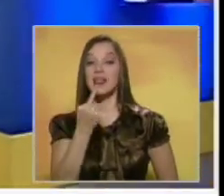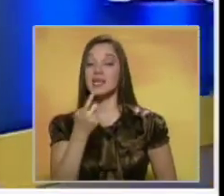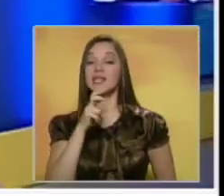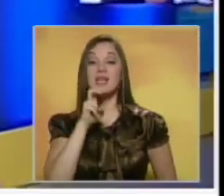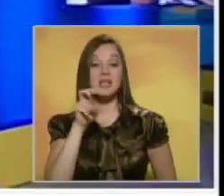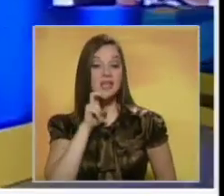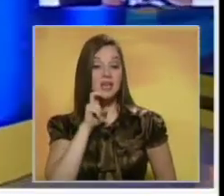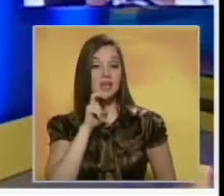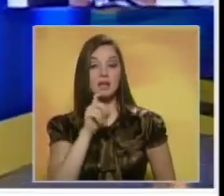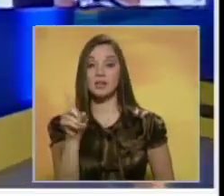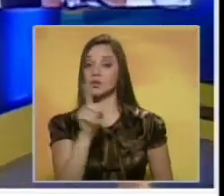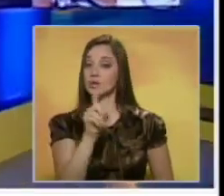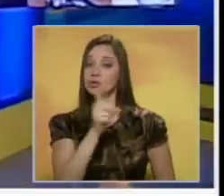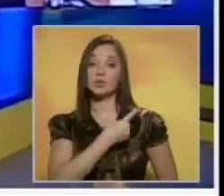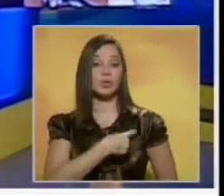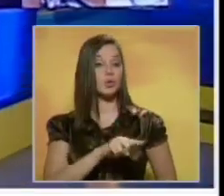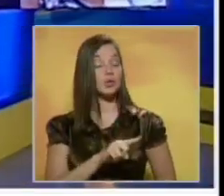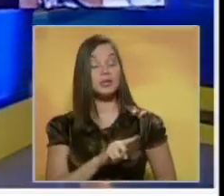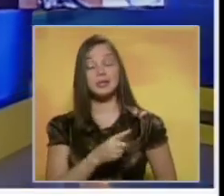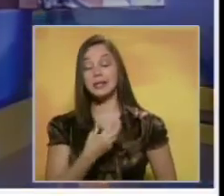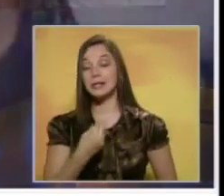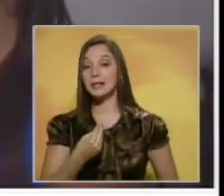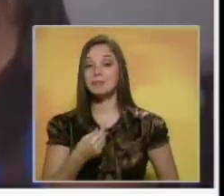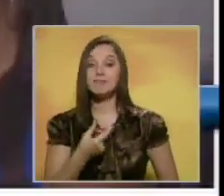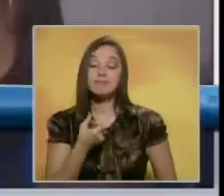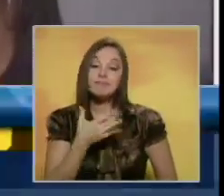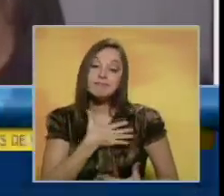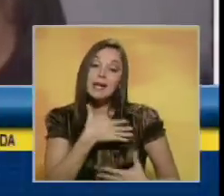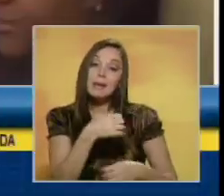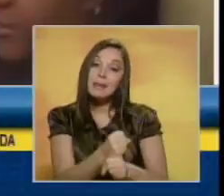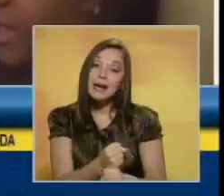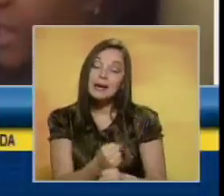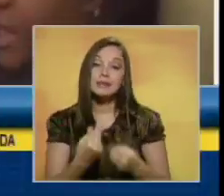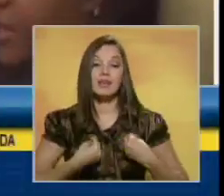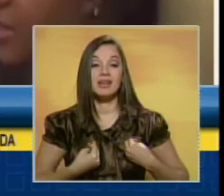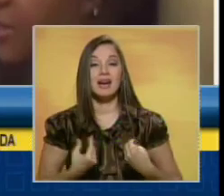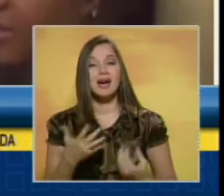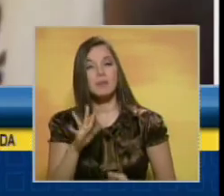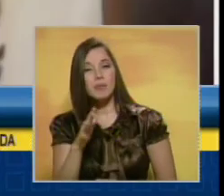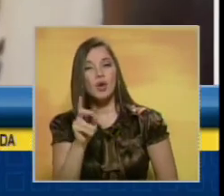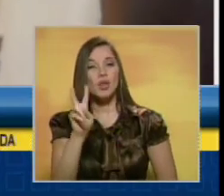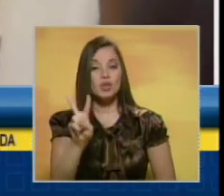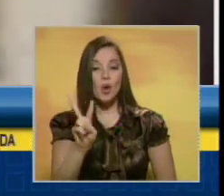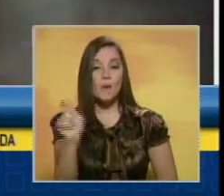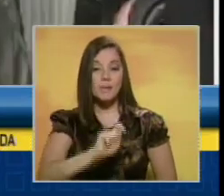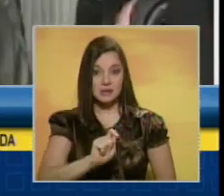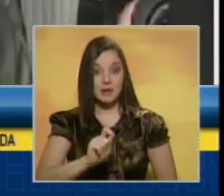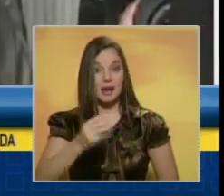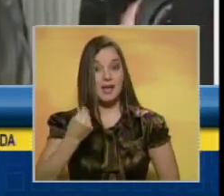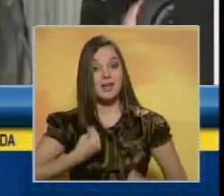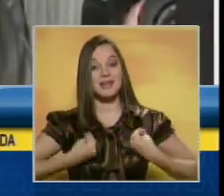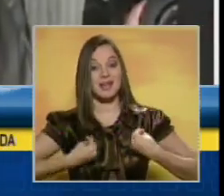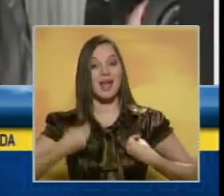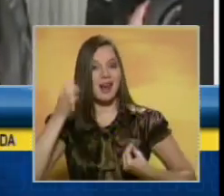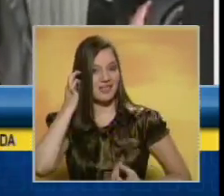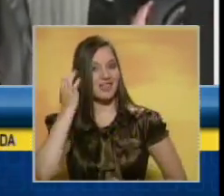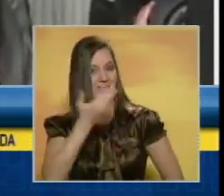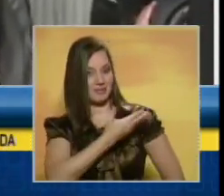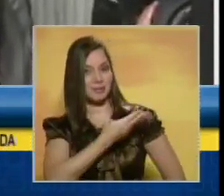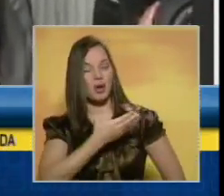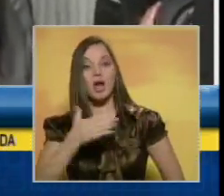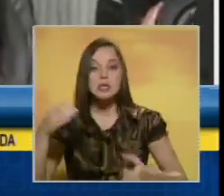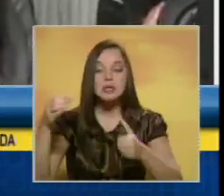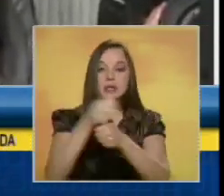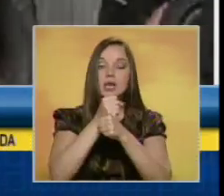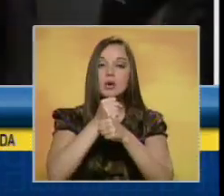Bobbi Kristina no tiene muchas esperanzas de vida. Casi 2 meses han pasado desde que la hija de Whitney Houston, Bobbi Kristina Brown, fuera